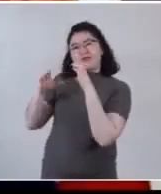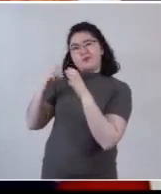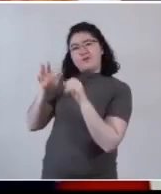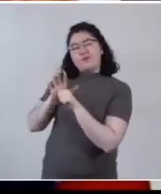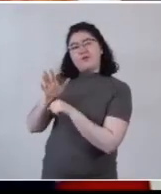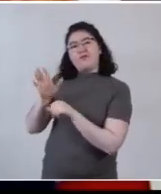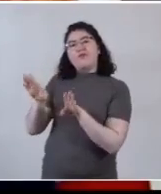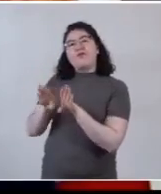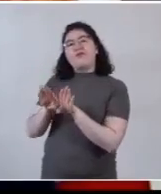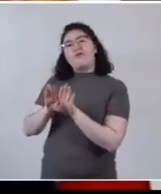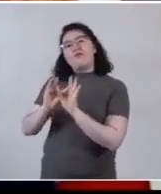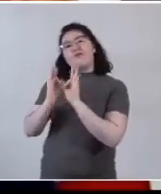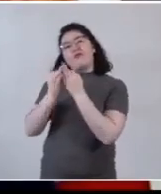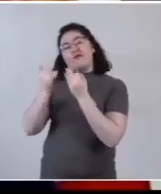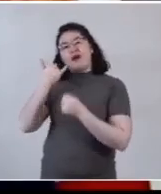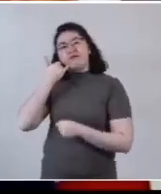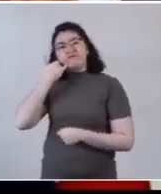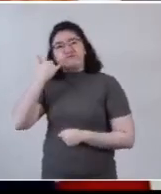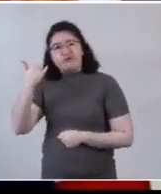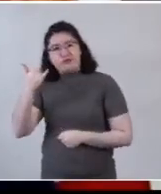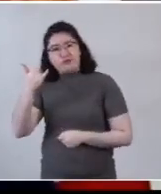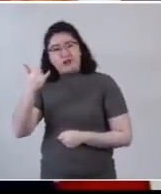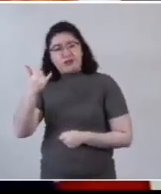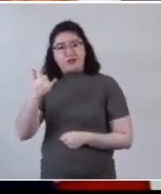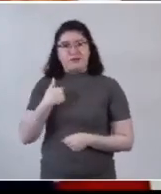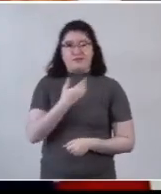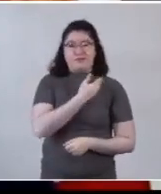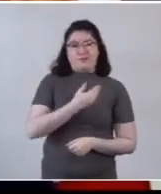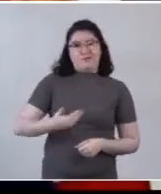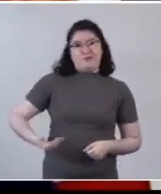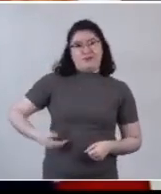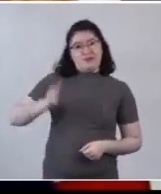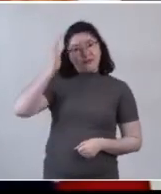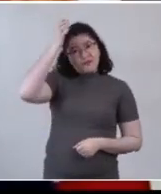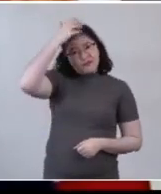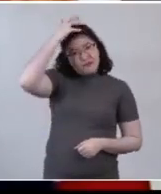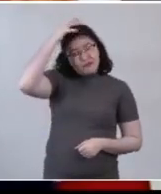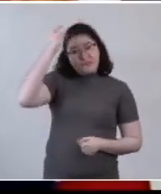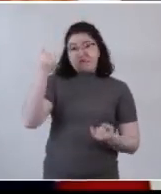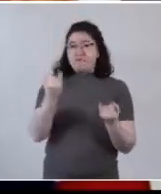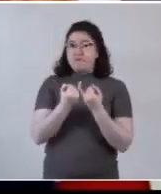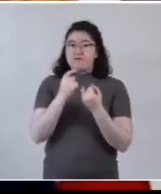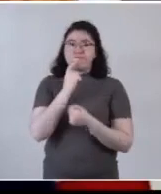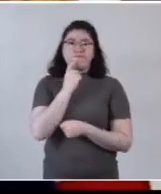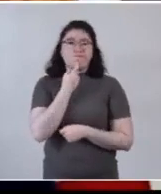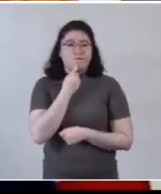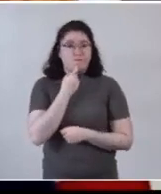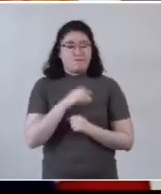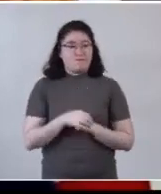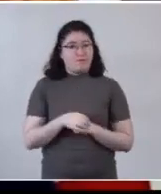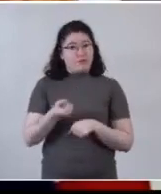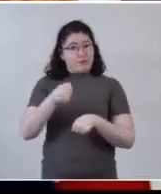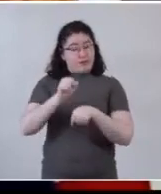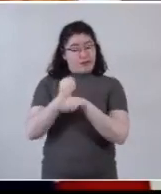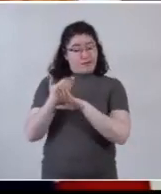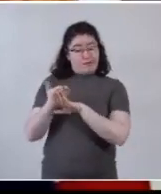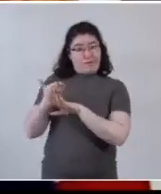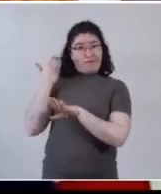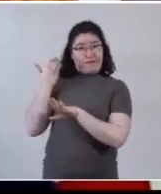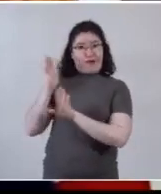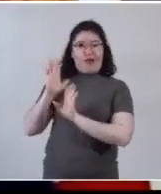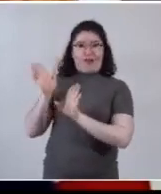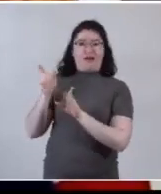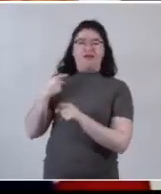telefónica entre el presidente Trump y el presidente López Obrador de la semana pasada o hace 10